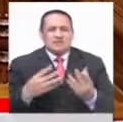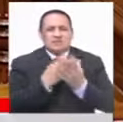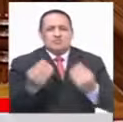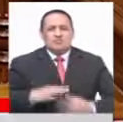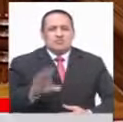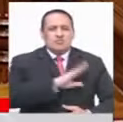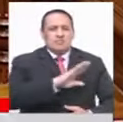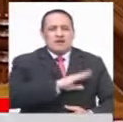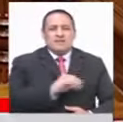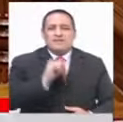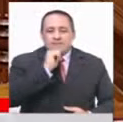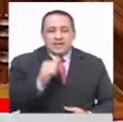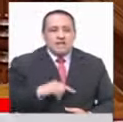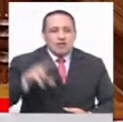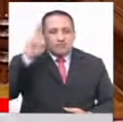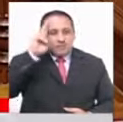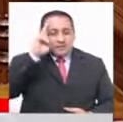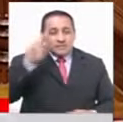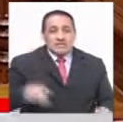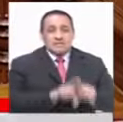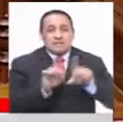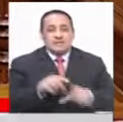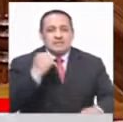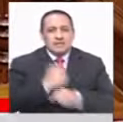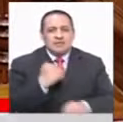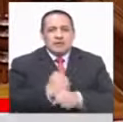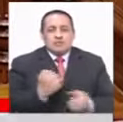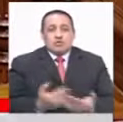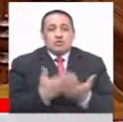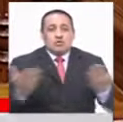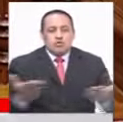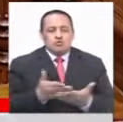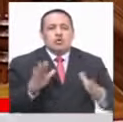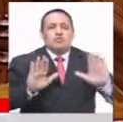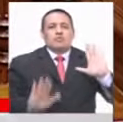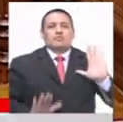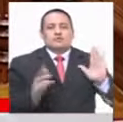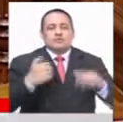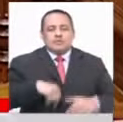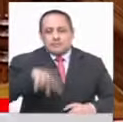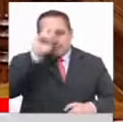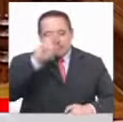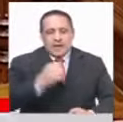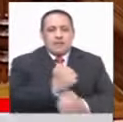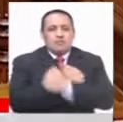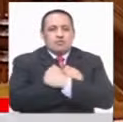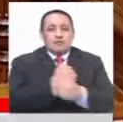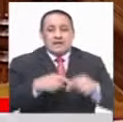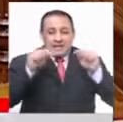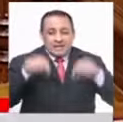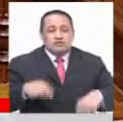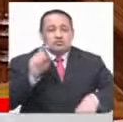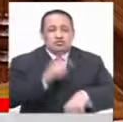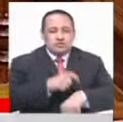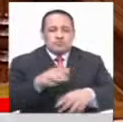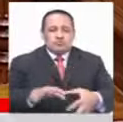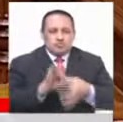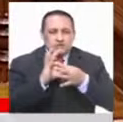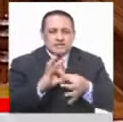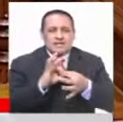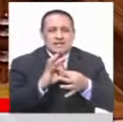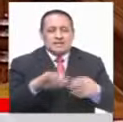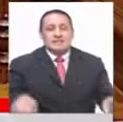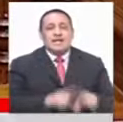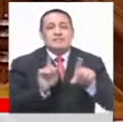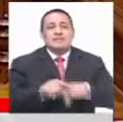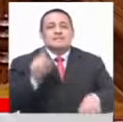antipatías y las desconfianzas y actuemos con grandeza, con compromiso y patriotismo. Estos son tiempos de unidad,